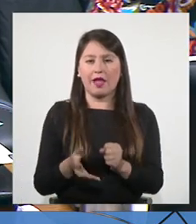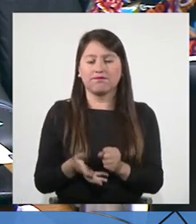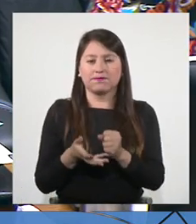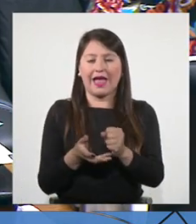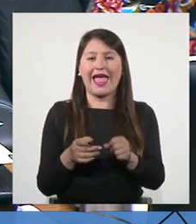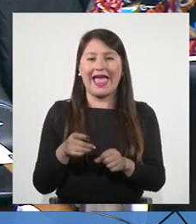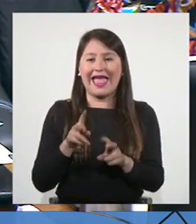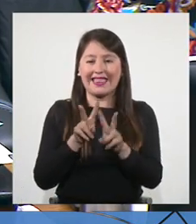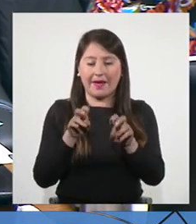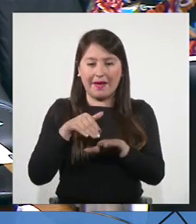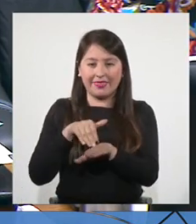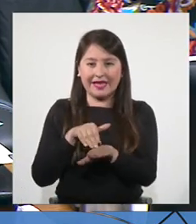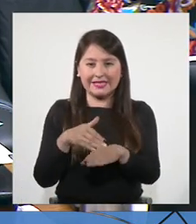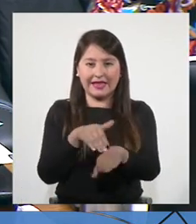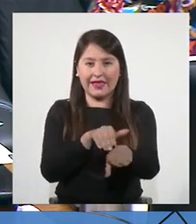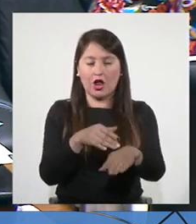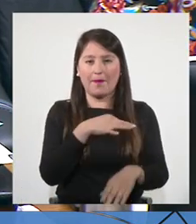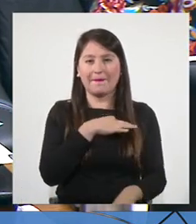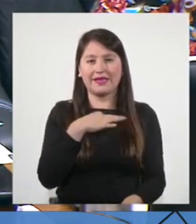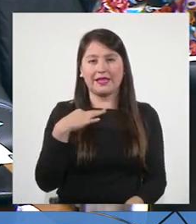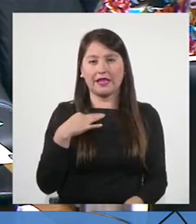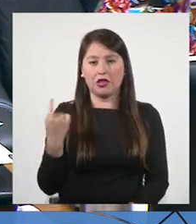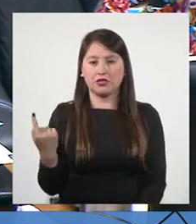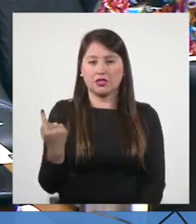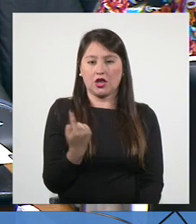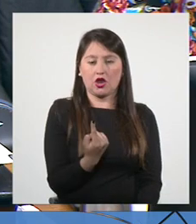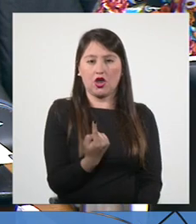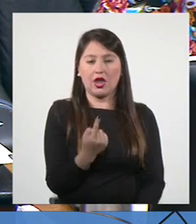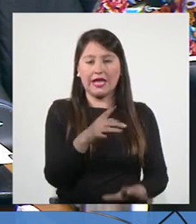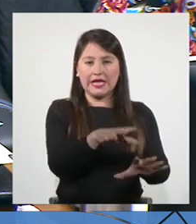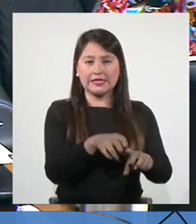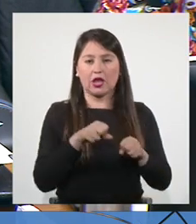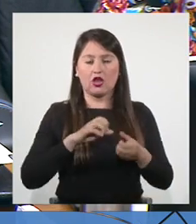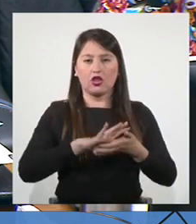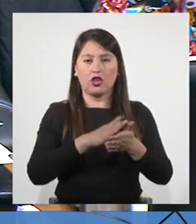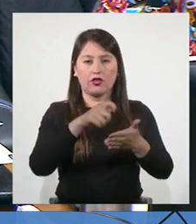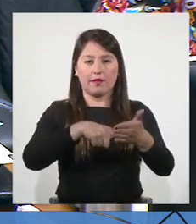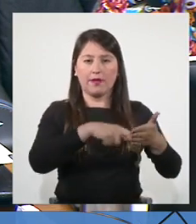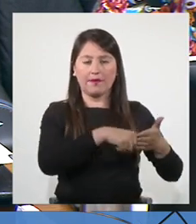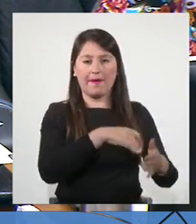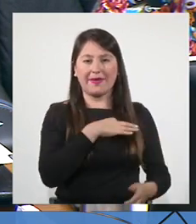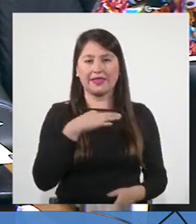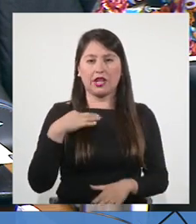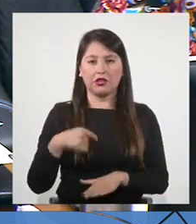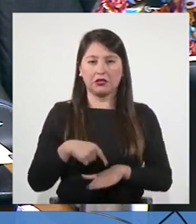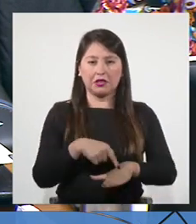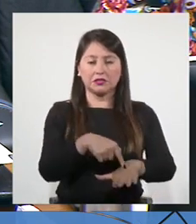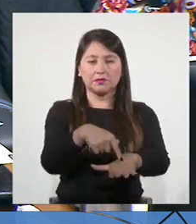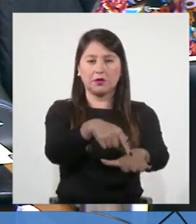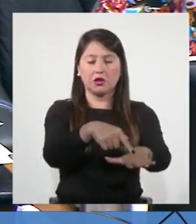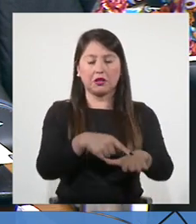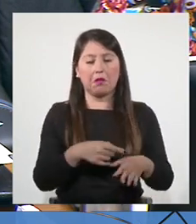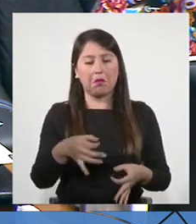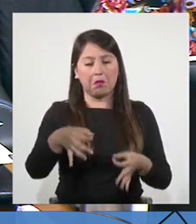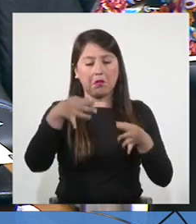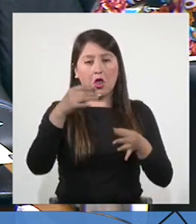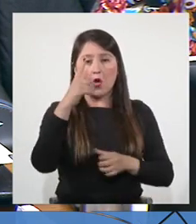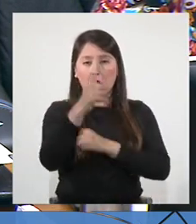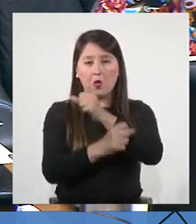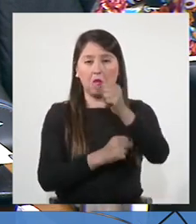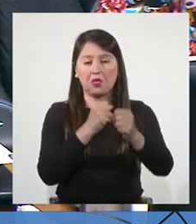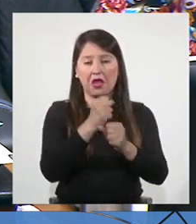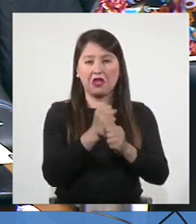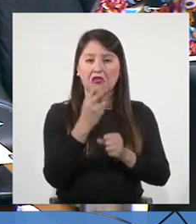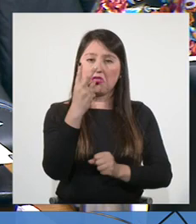La ministra llegó y retiró todos los contratos que estaban en el Ministerio de Transporte y los empezó a revisar. Han pasado un año y medio, dos